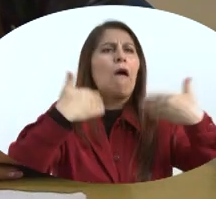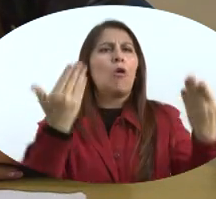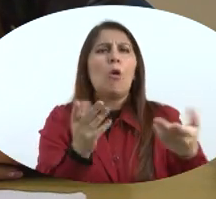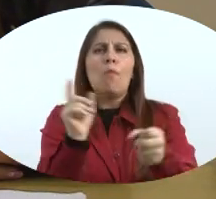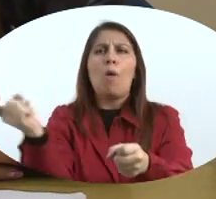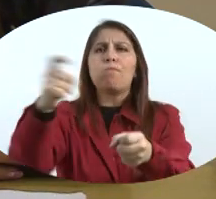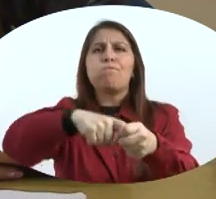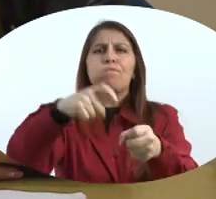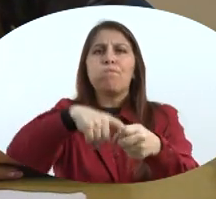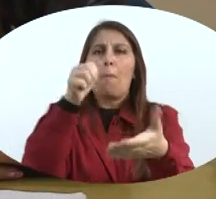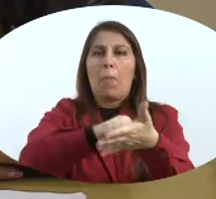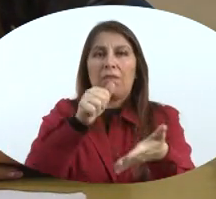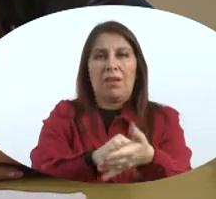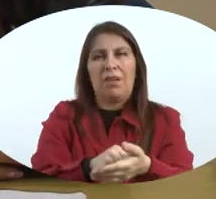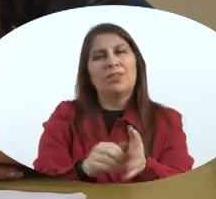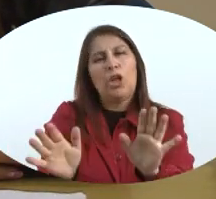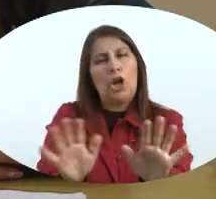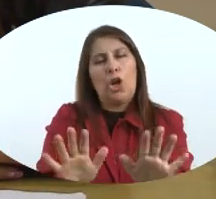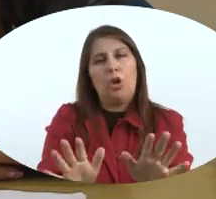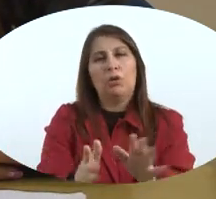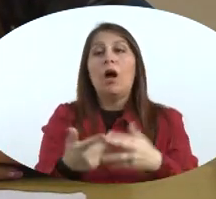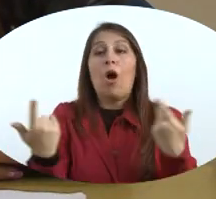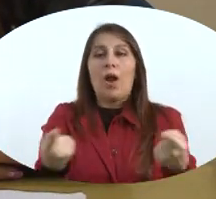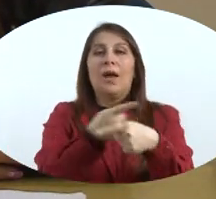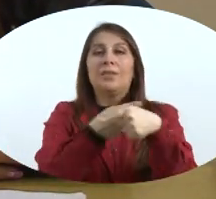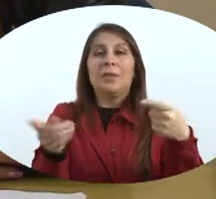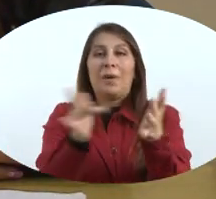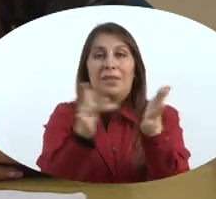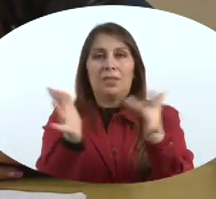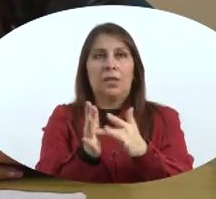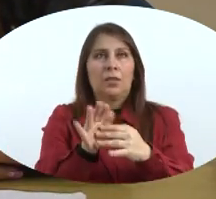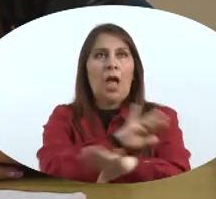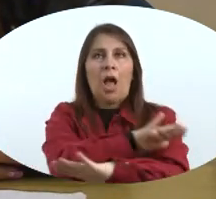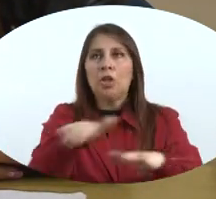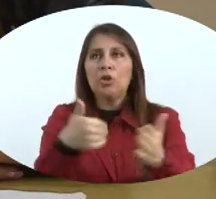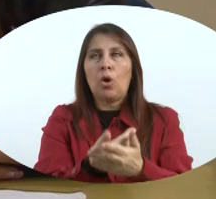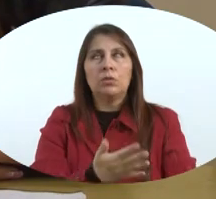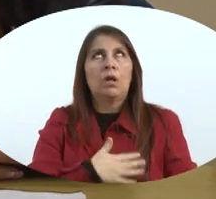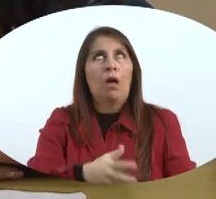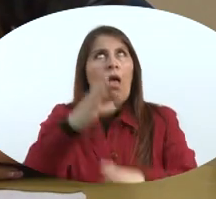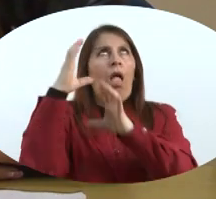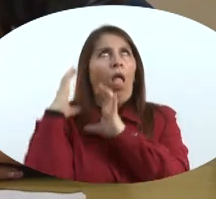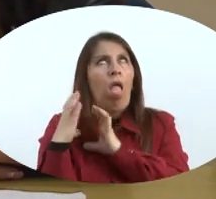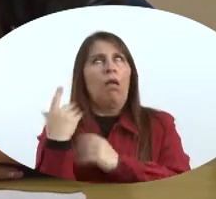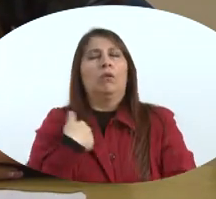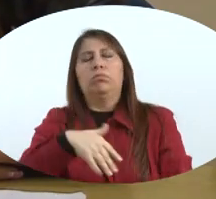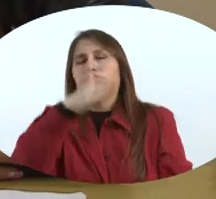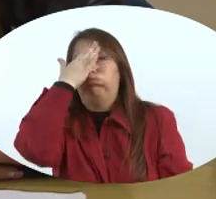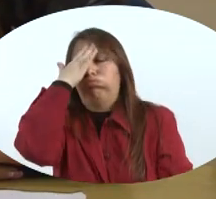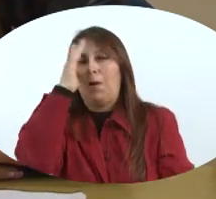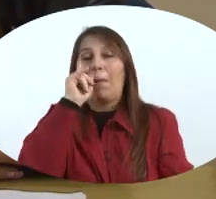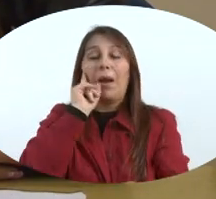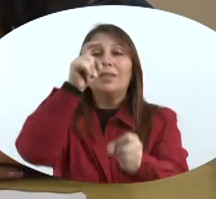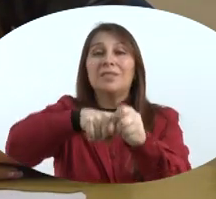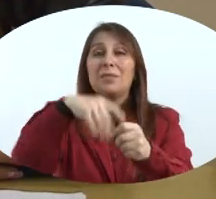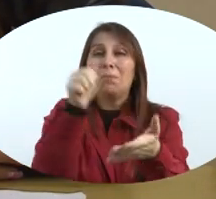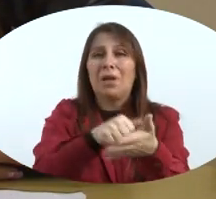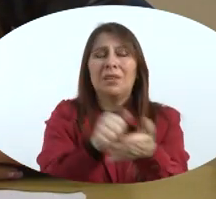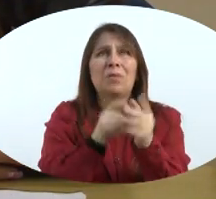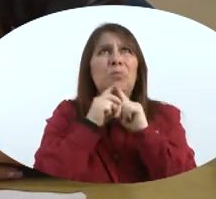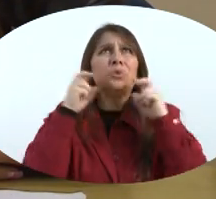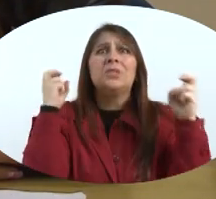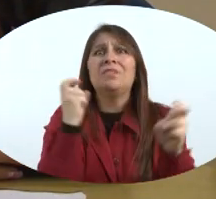la inscripción de materias ahorita que acabamos de salir de semana santa aquí todos padecemos el vía crucis para inscribir materias y es